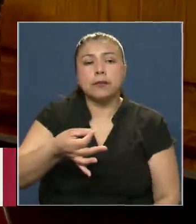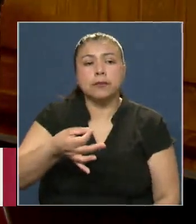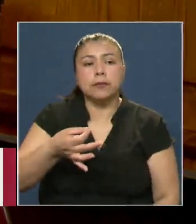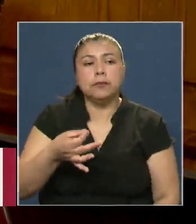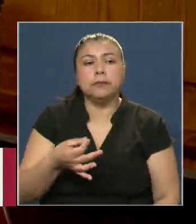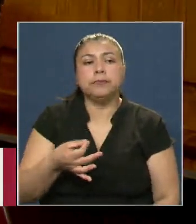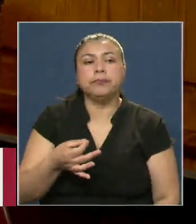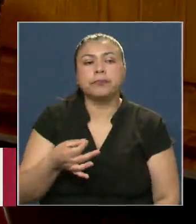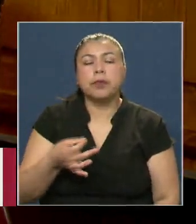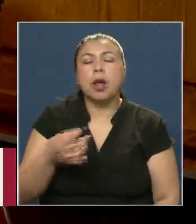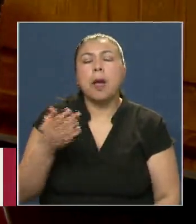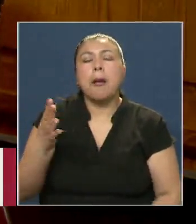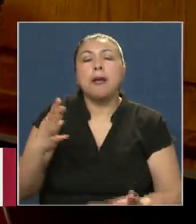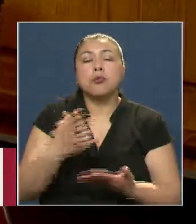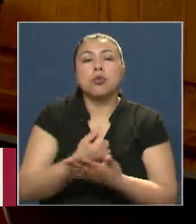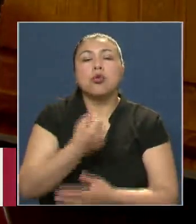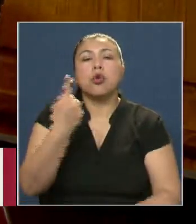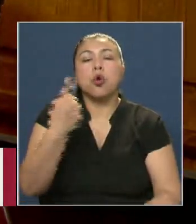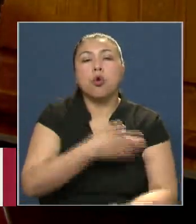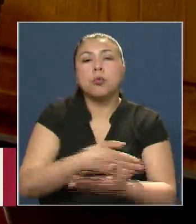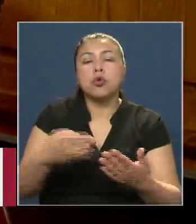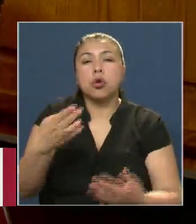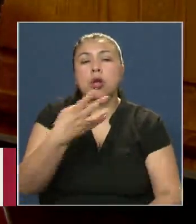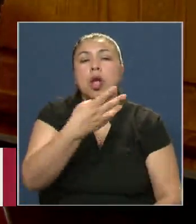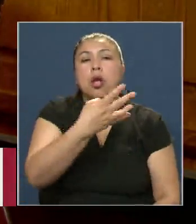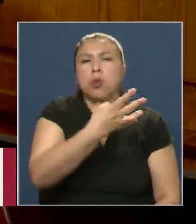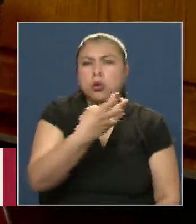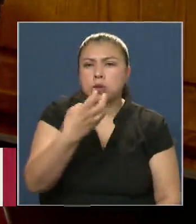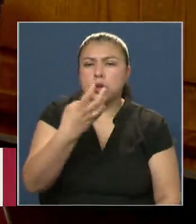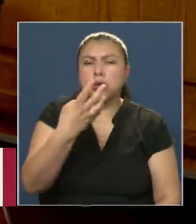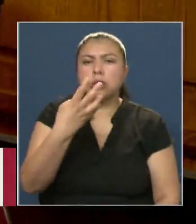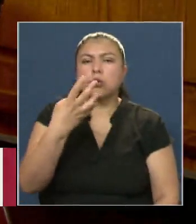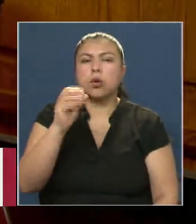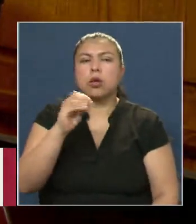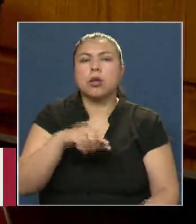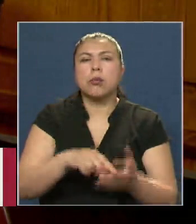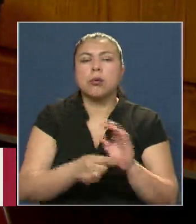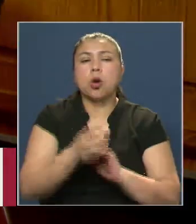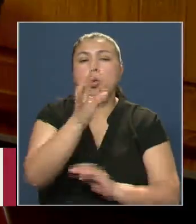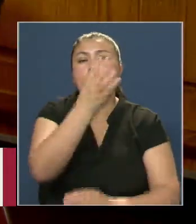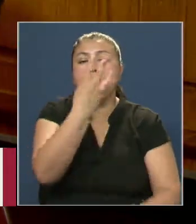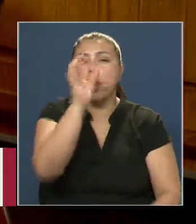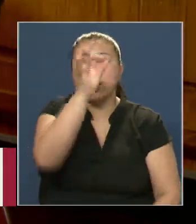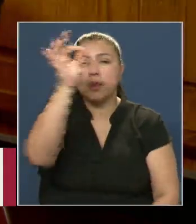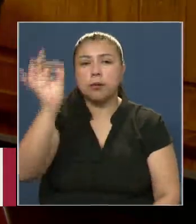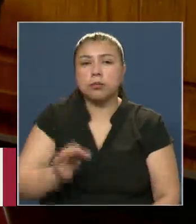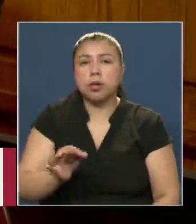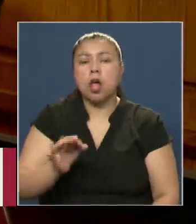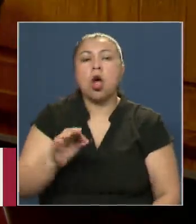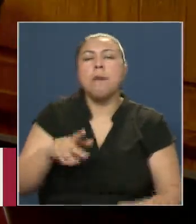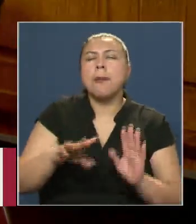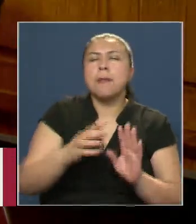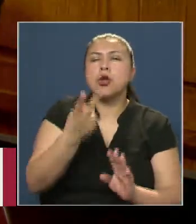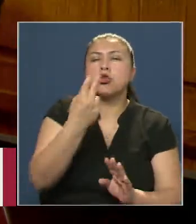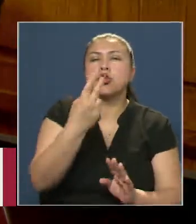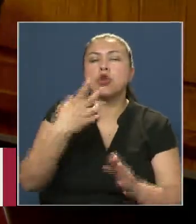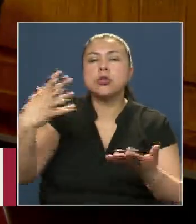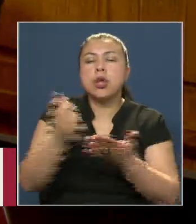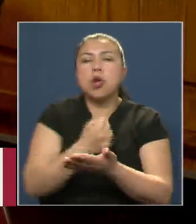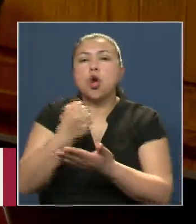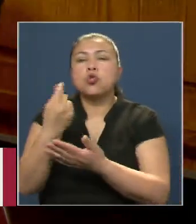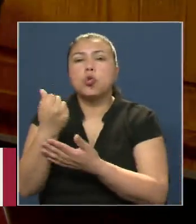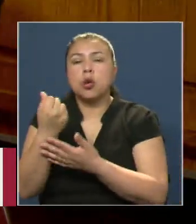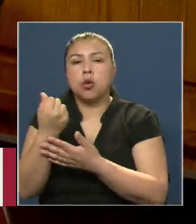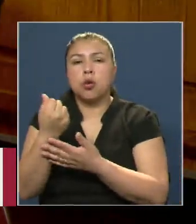una prestación es de 1.440.000 pesos, en promedio que son 40% de 12 sueldos mínimos, es lo mínimo que debiera pagar una familia por